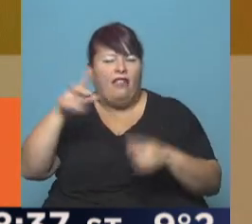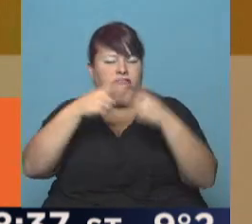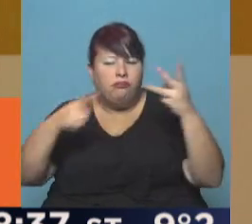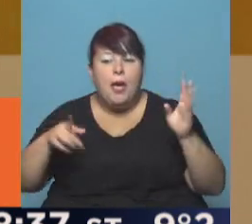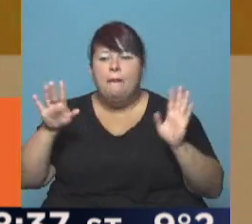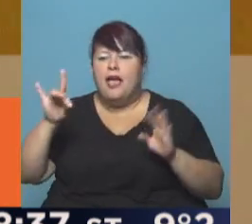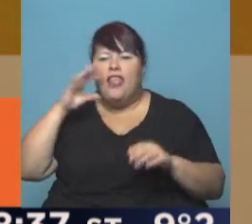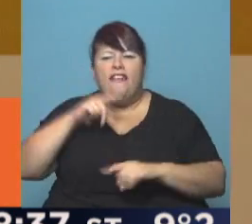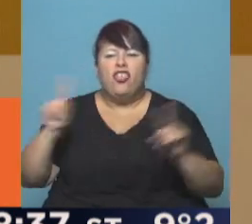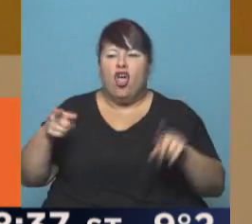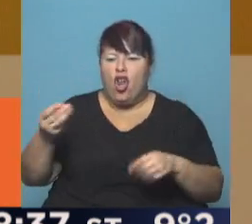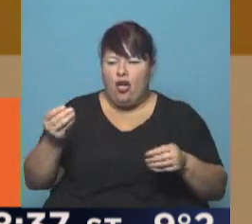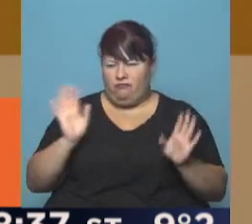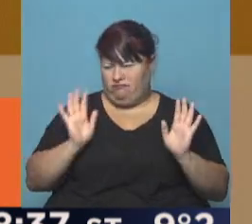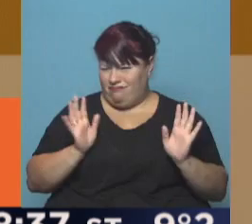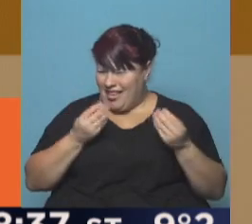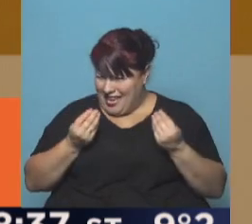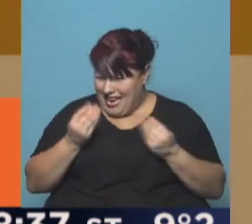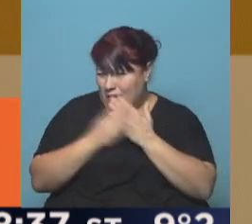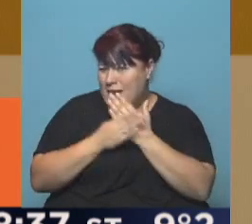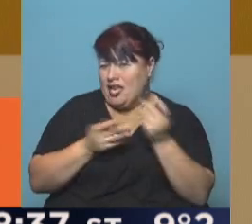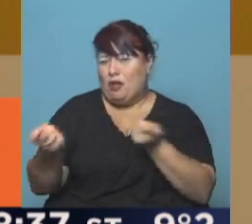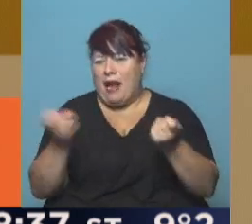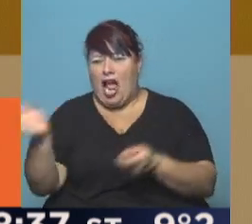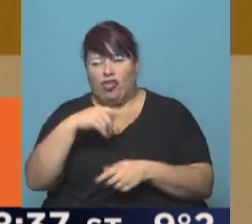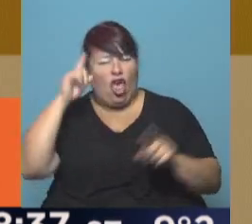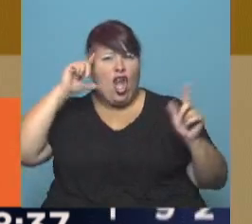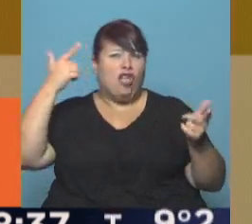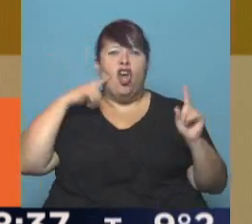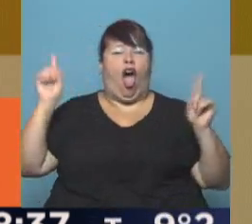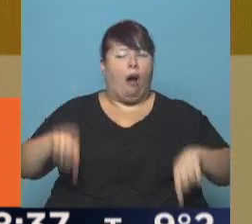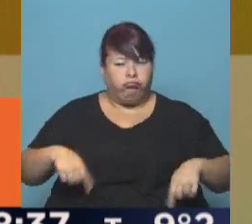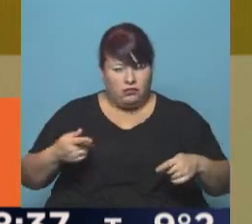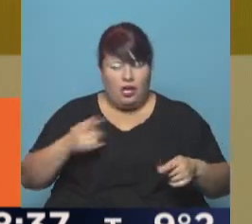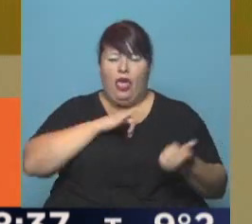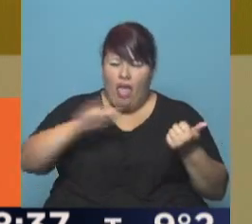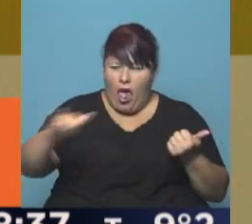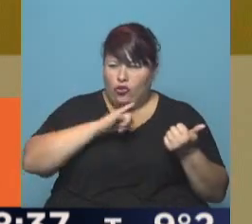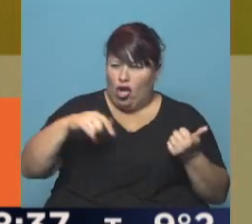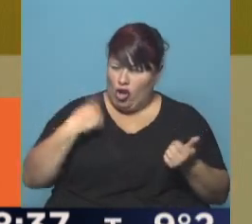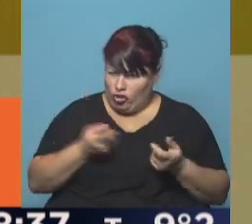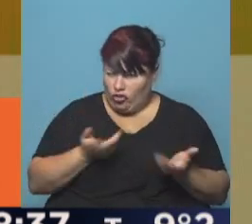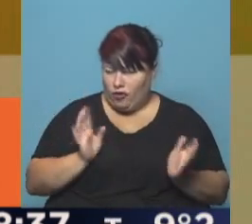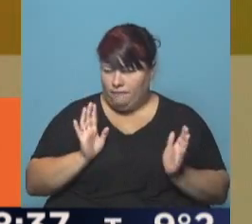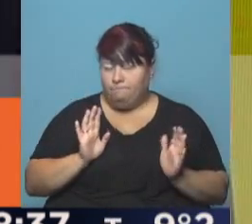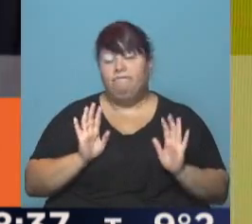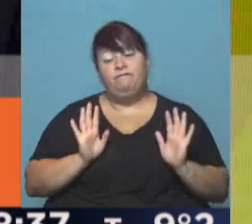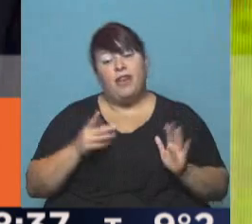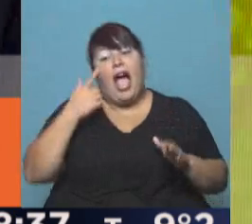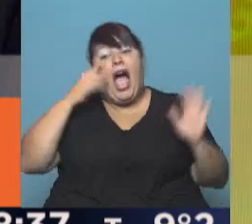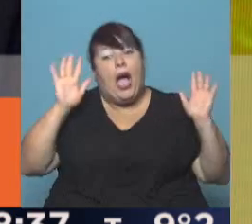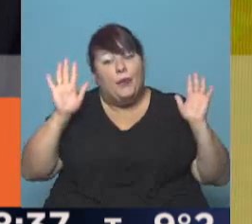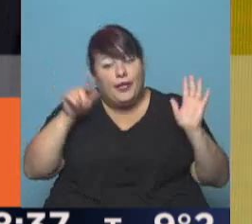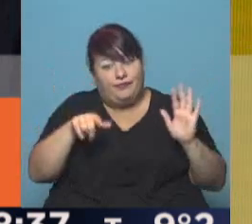etcétera, pero no a Julio De Vido. Digo, ¿qué era? ¿El ministro que administraba todo pero no sabía nada, pese a las denuncias que les hacíamos nosotros? Bueno, habrá que ver